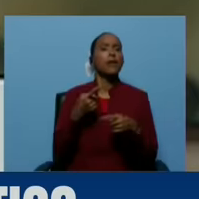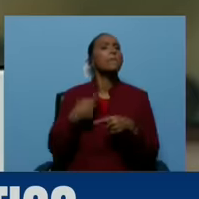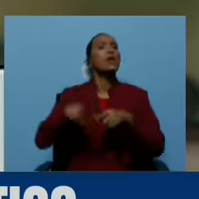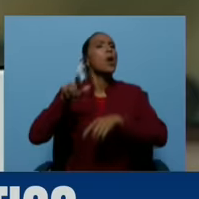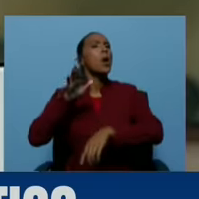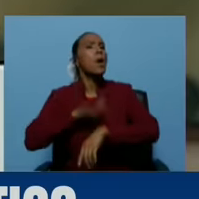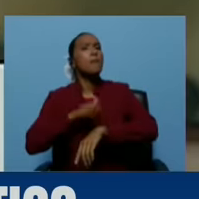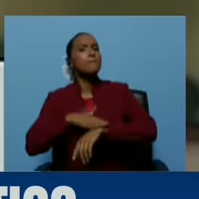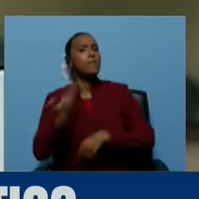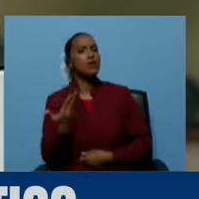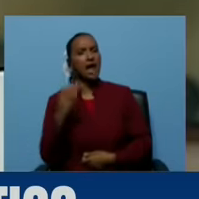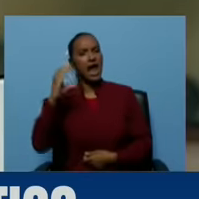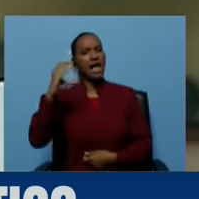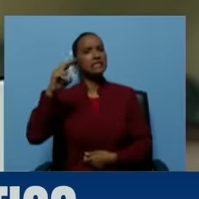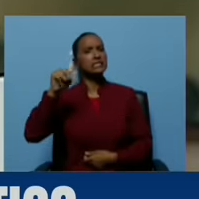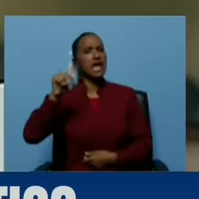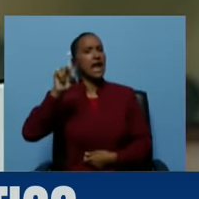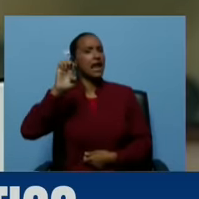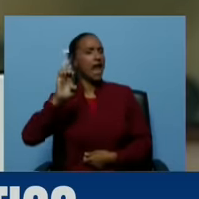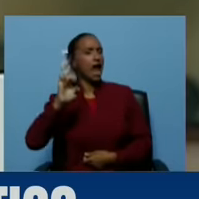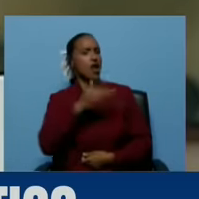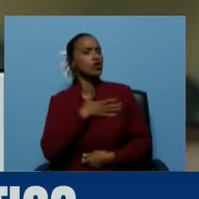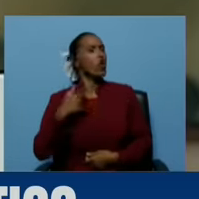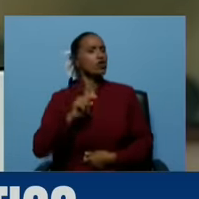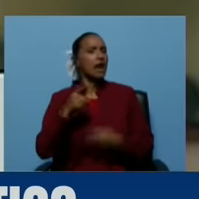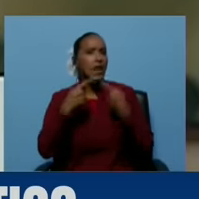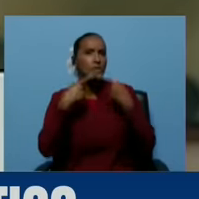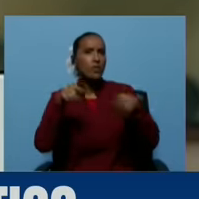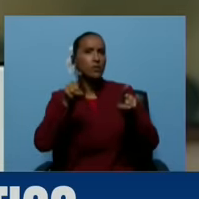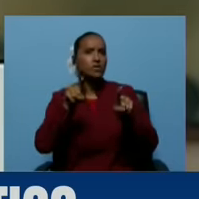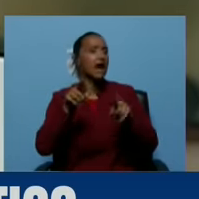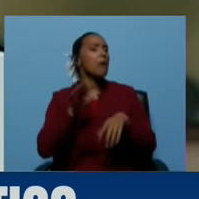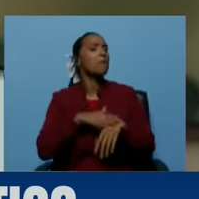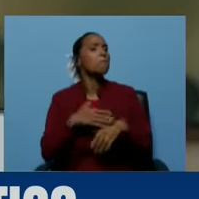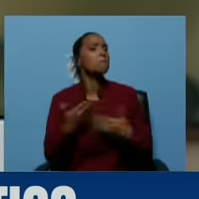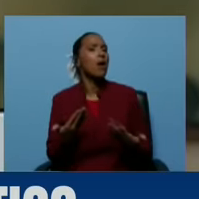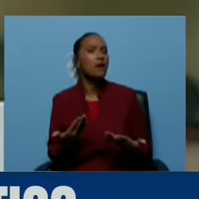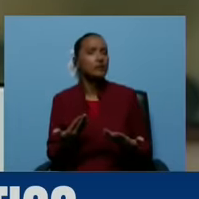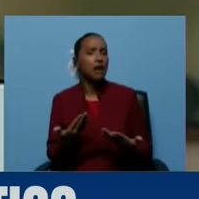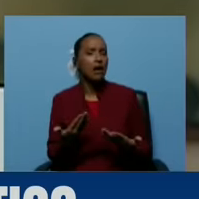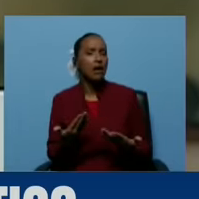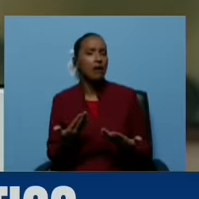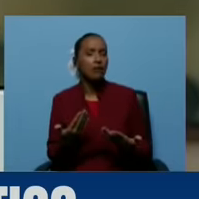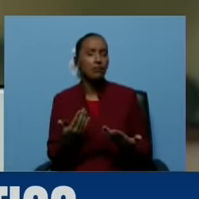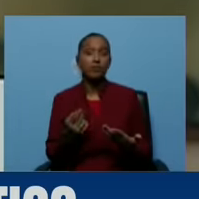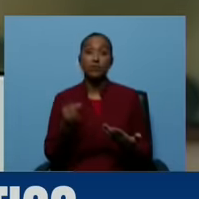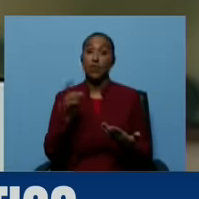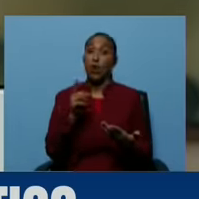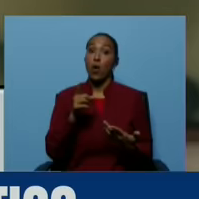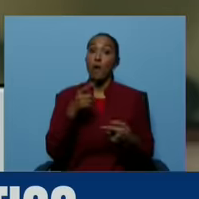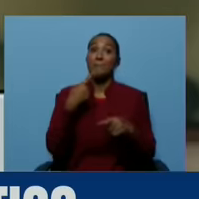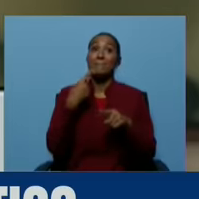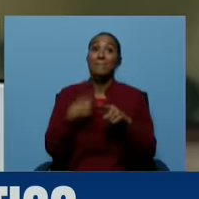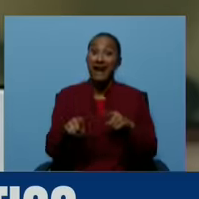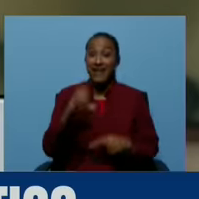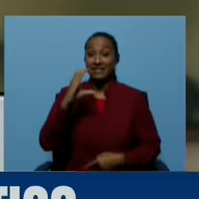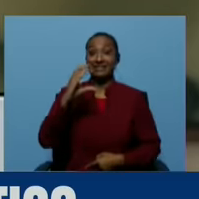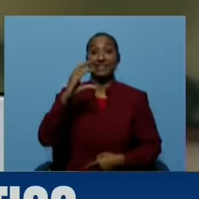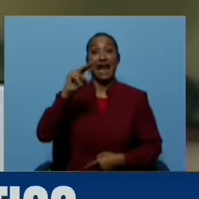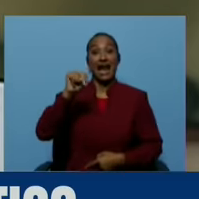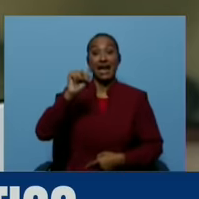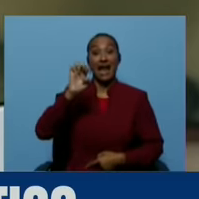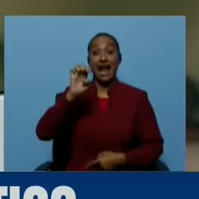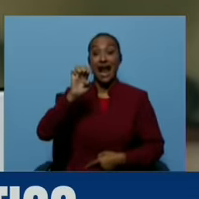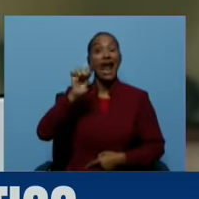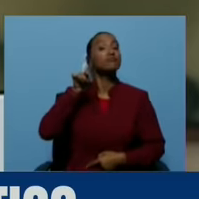el Poder Electoral los resultados si no fuese por el ataque cibernético masivo